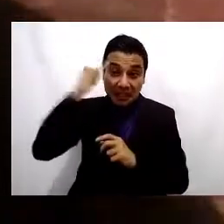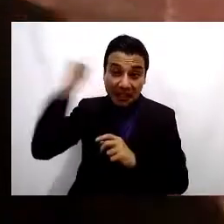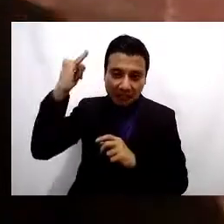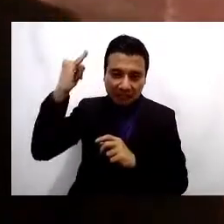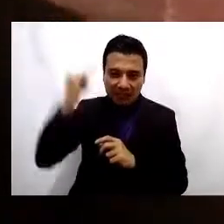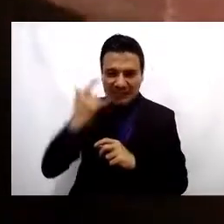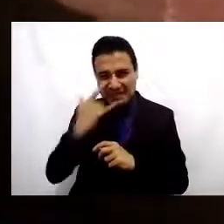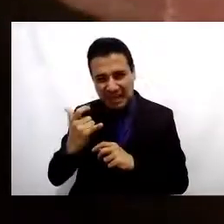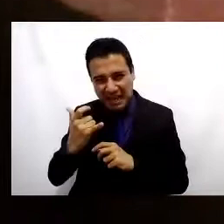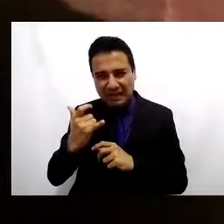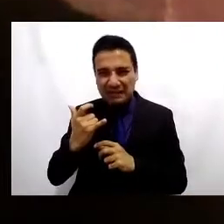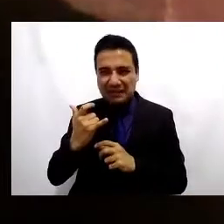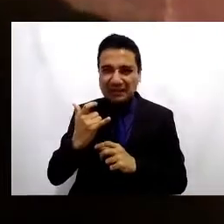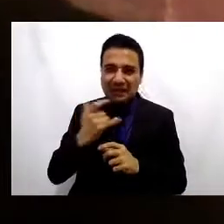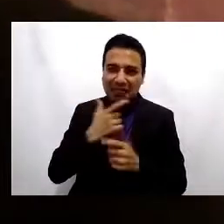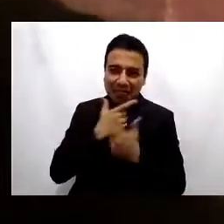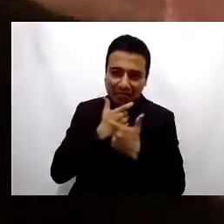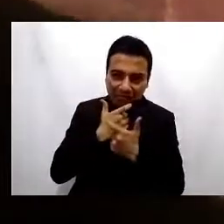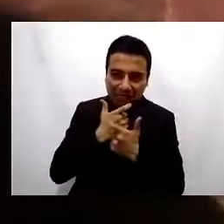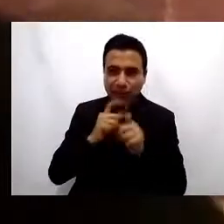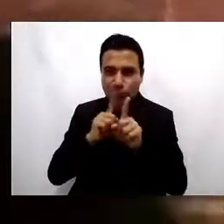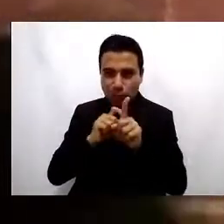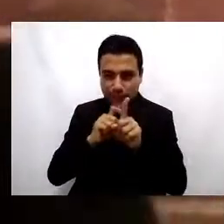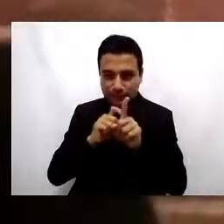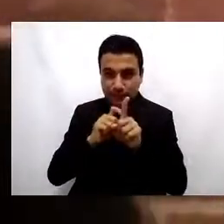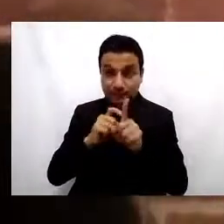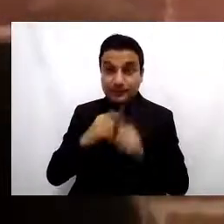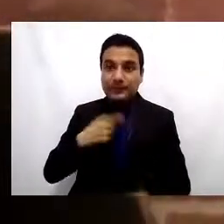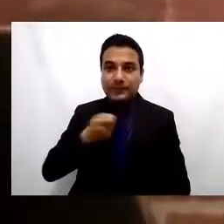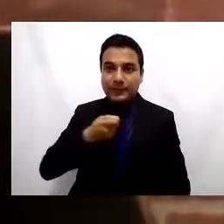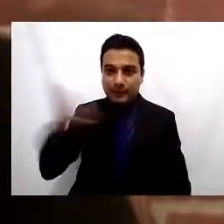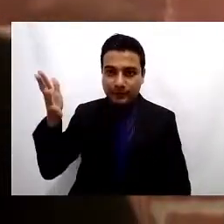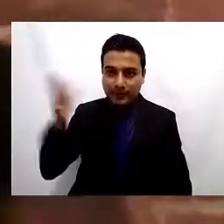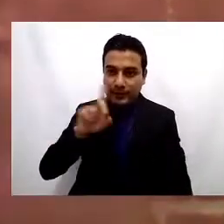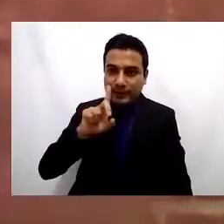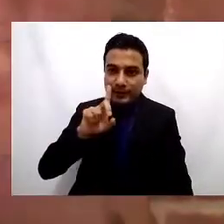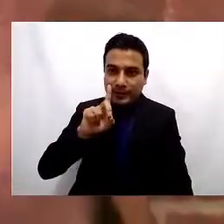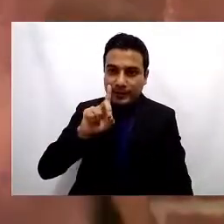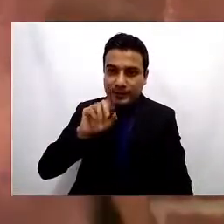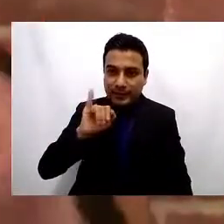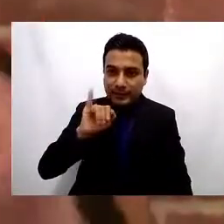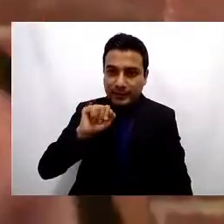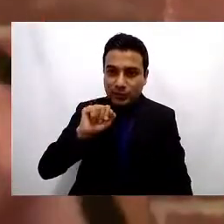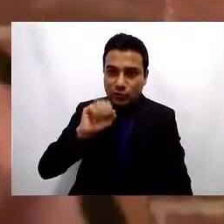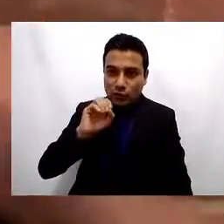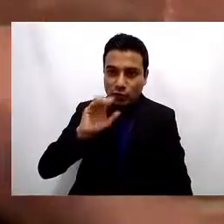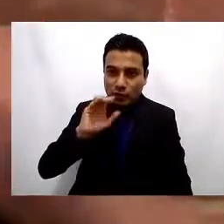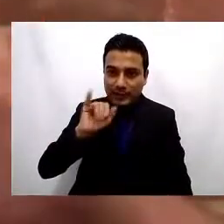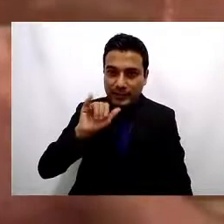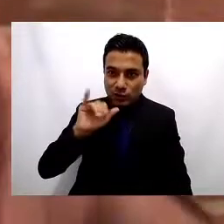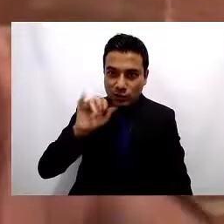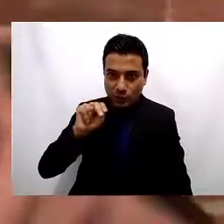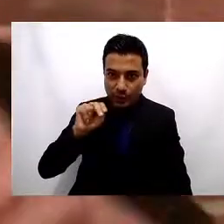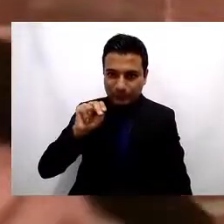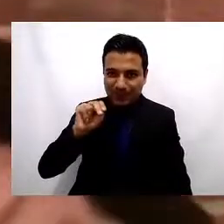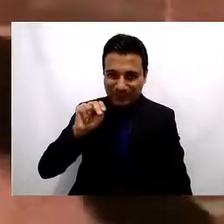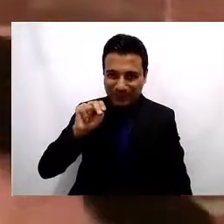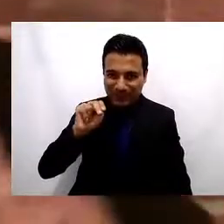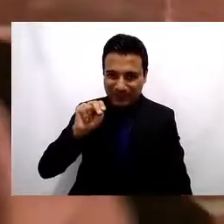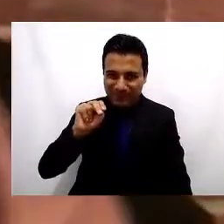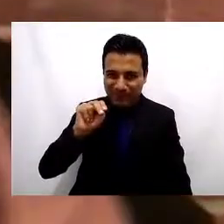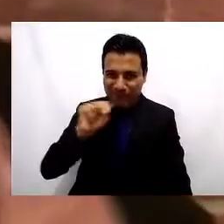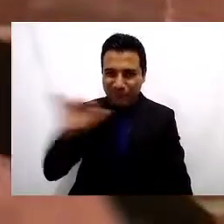casi cómica, que nosotros llamamos disociación. Disociación con B labial, con B larga,